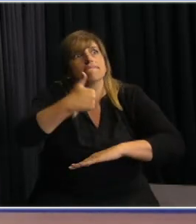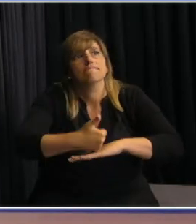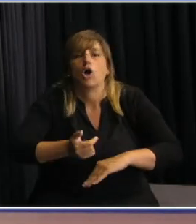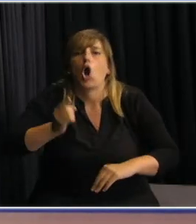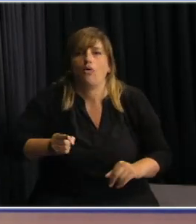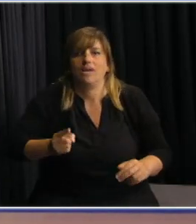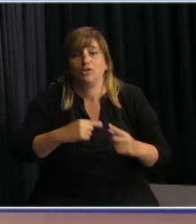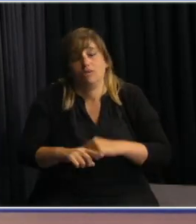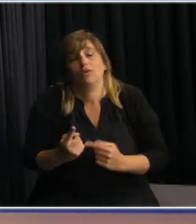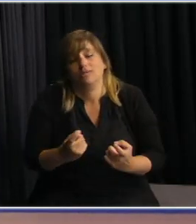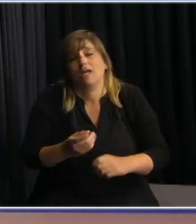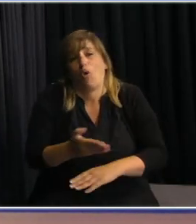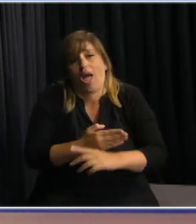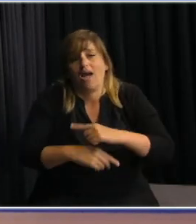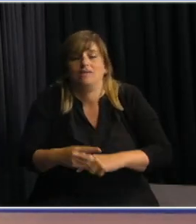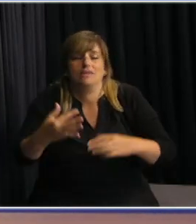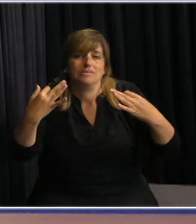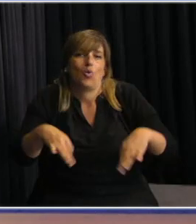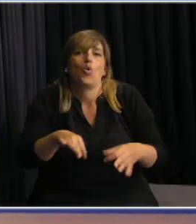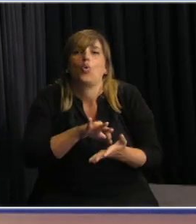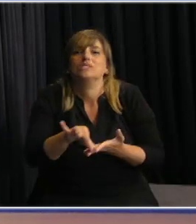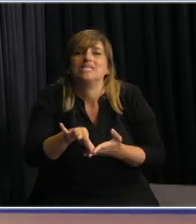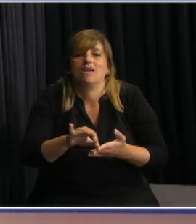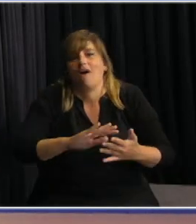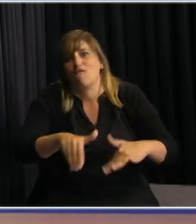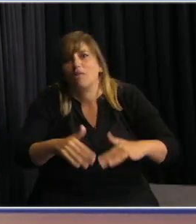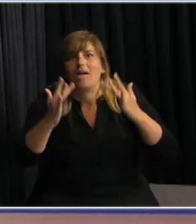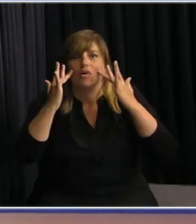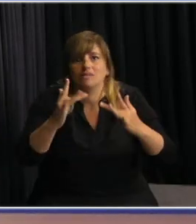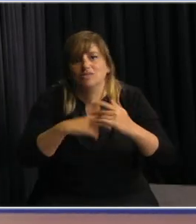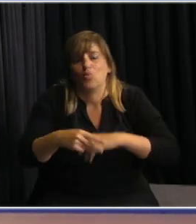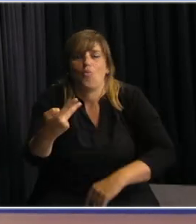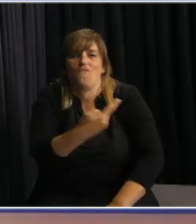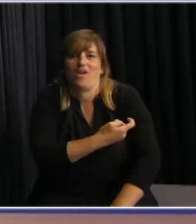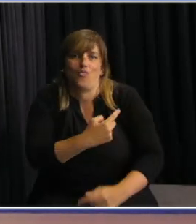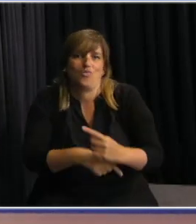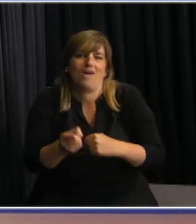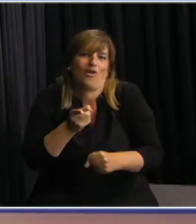eso tenemos que tener un sistema educativo inmunizado.